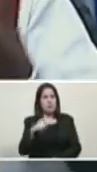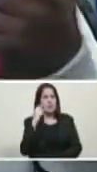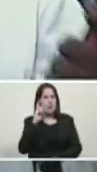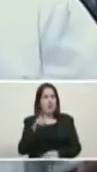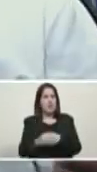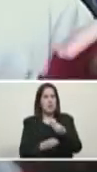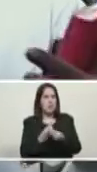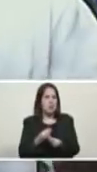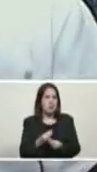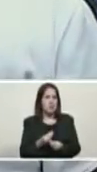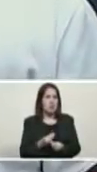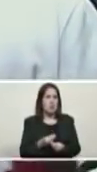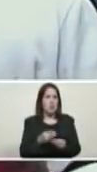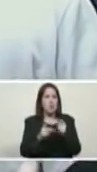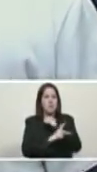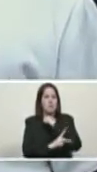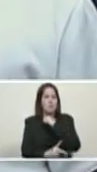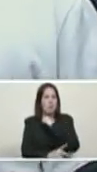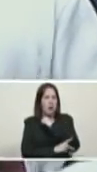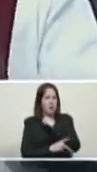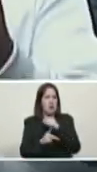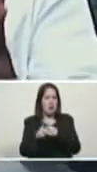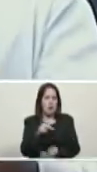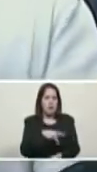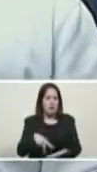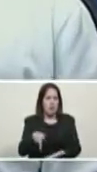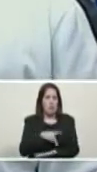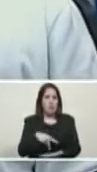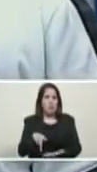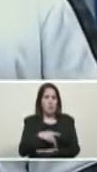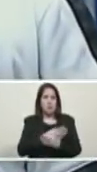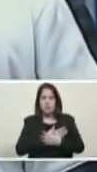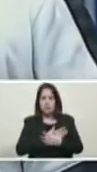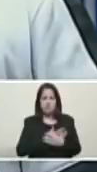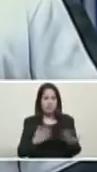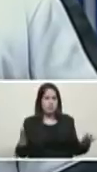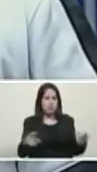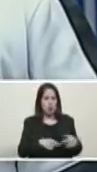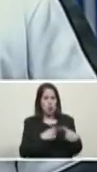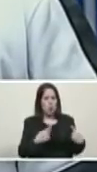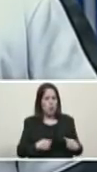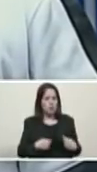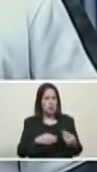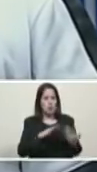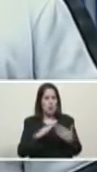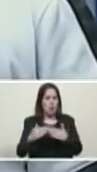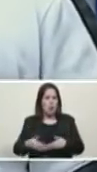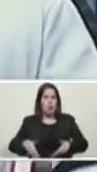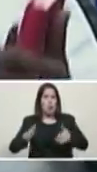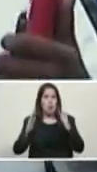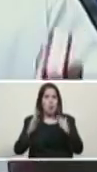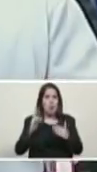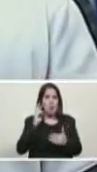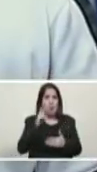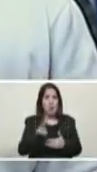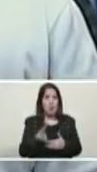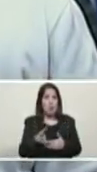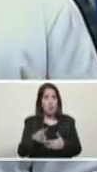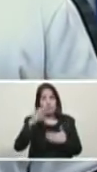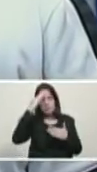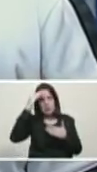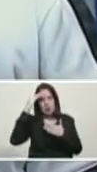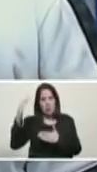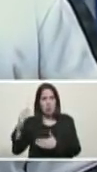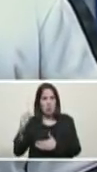colocados en parque plaza y otro escenario y pongo disposición corazón urbano que un movimiento yo saludé una ruindad escalona